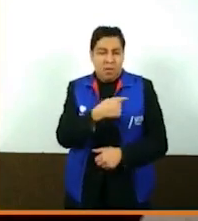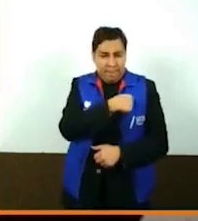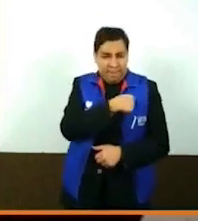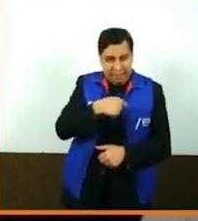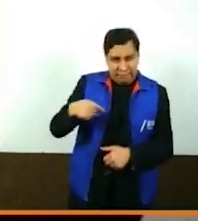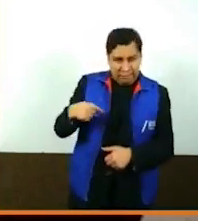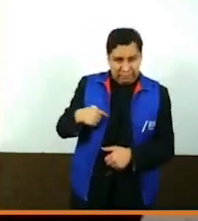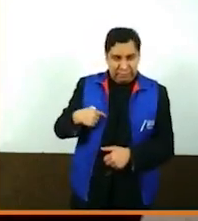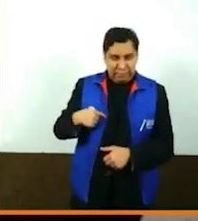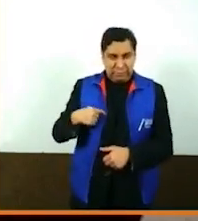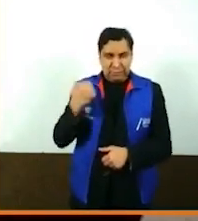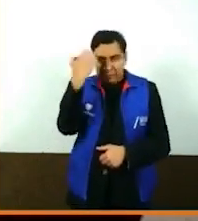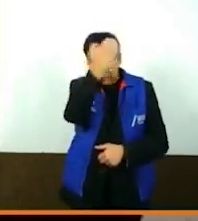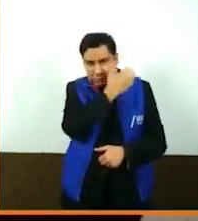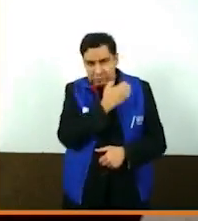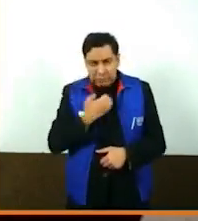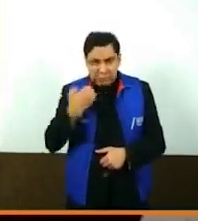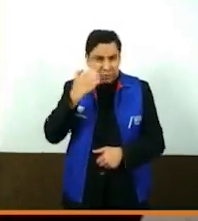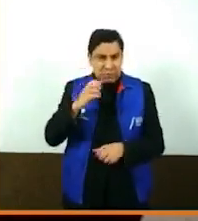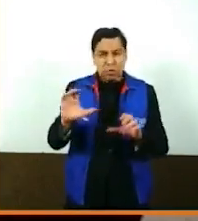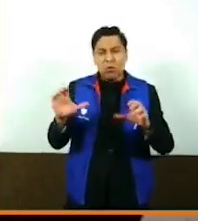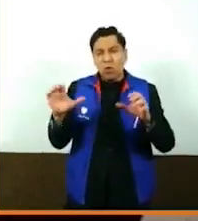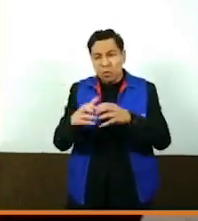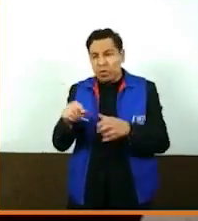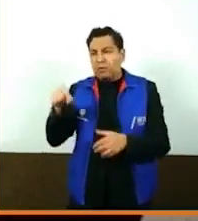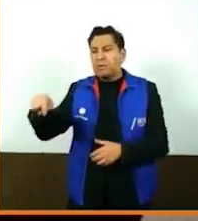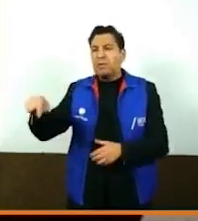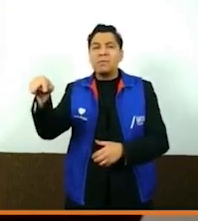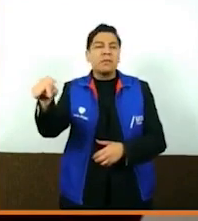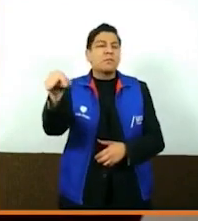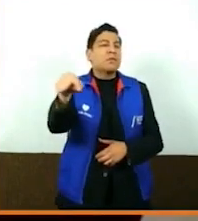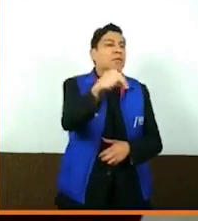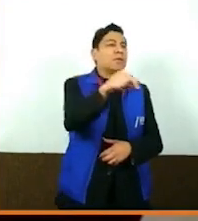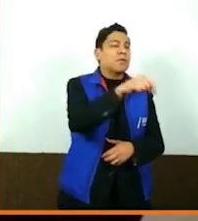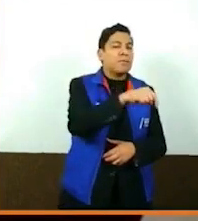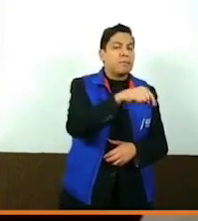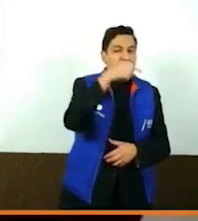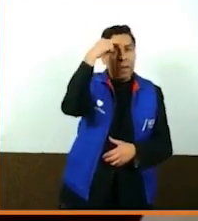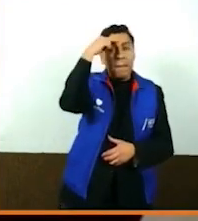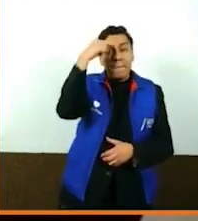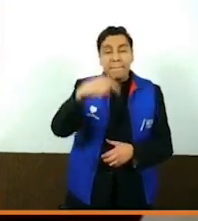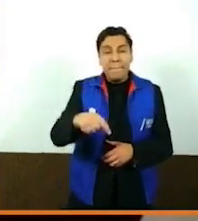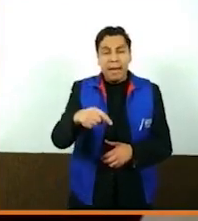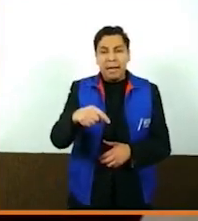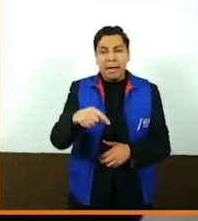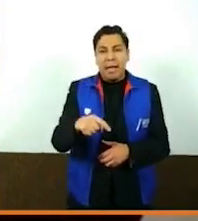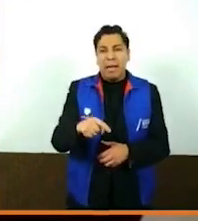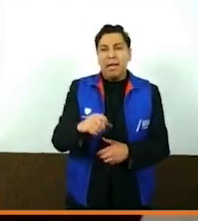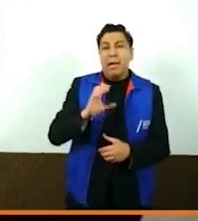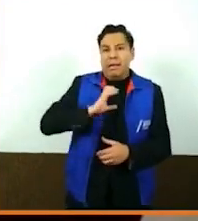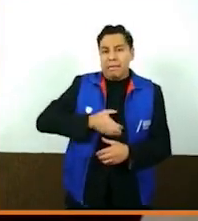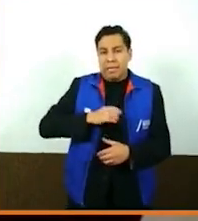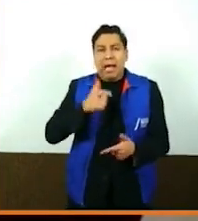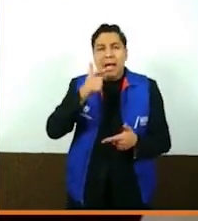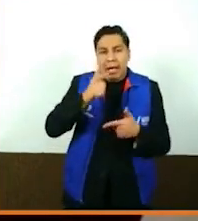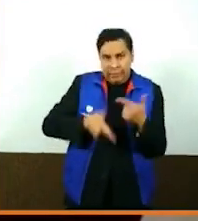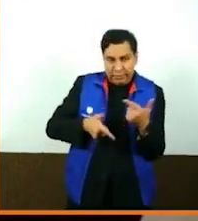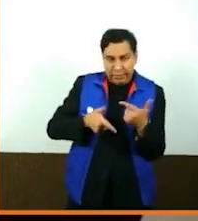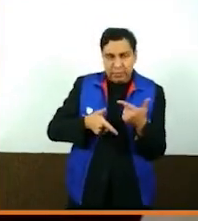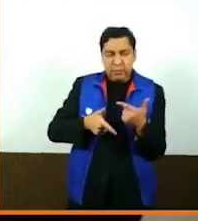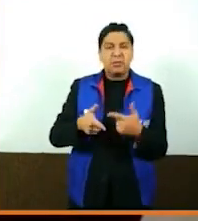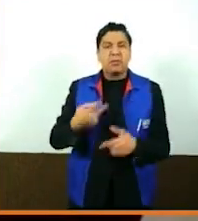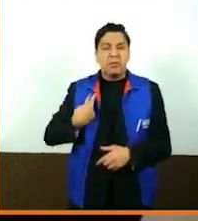las mujeres de todas las comunidades en las que operamos alrededor de nosotros. Afortunadamente, también